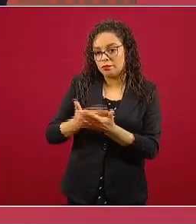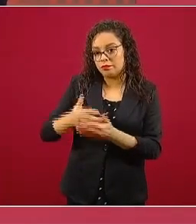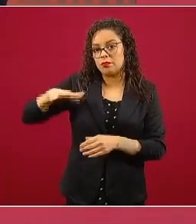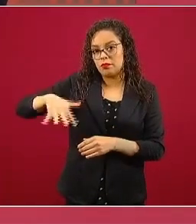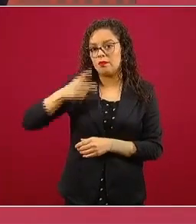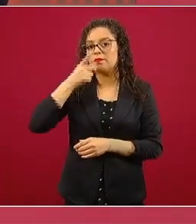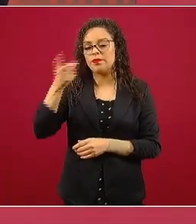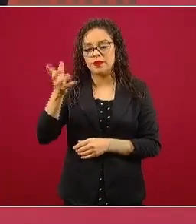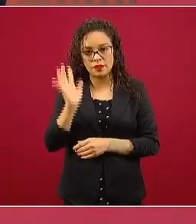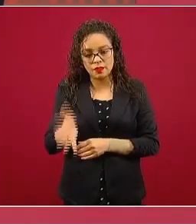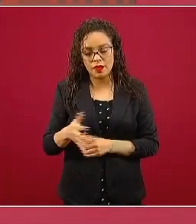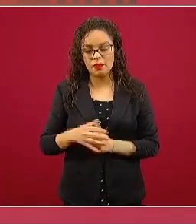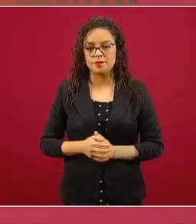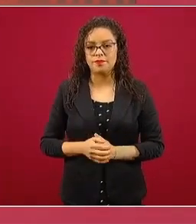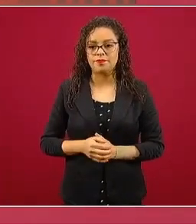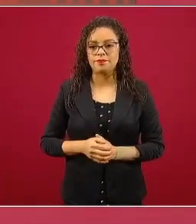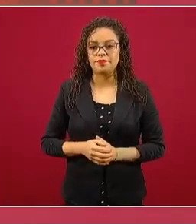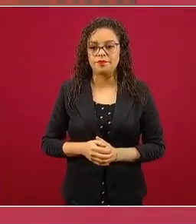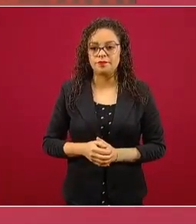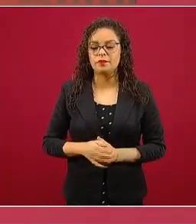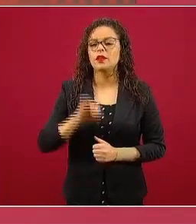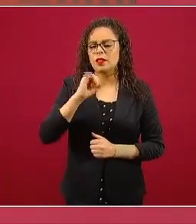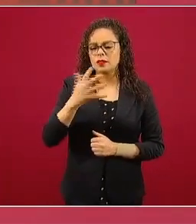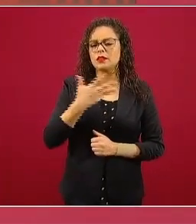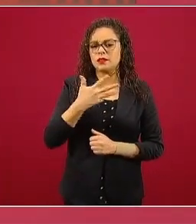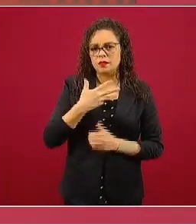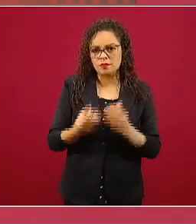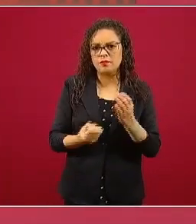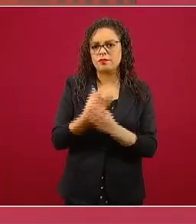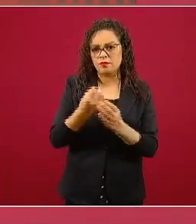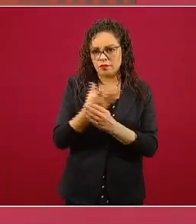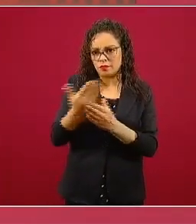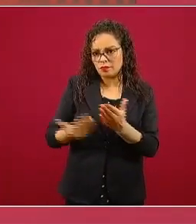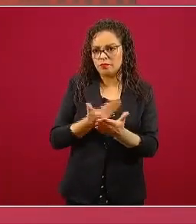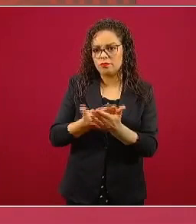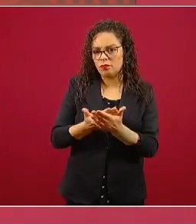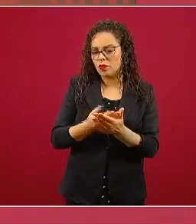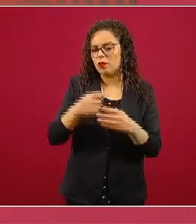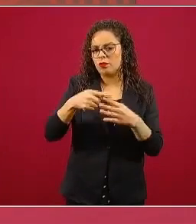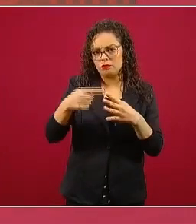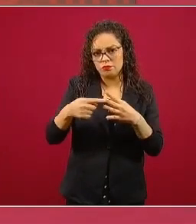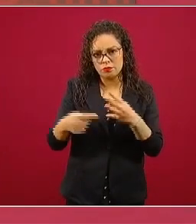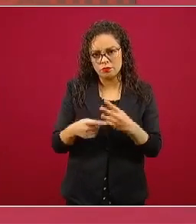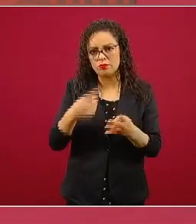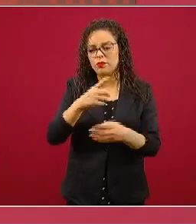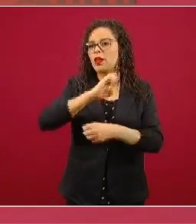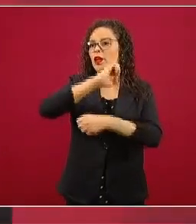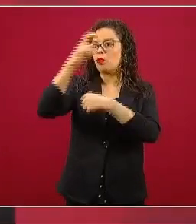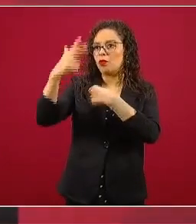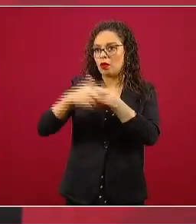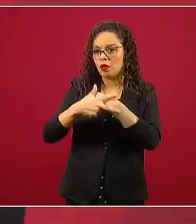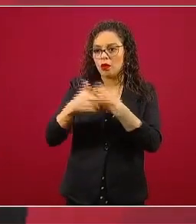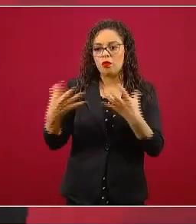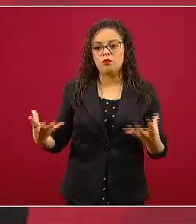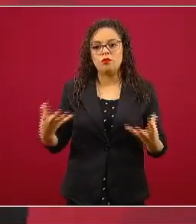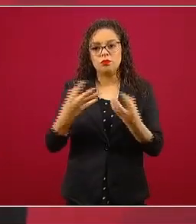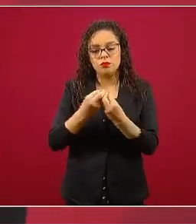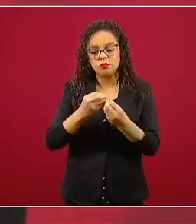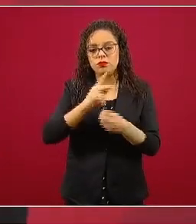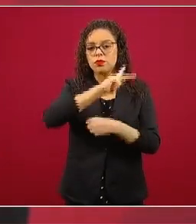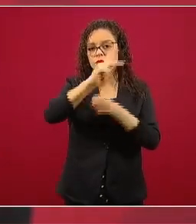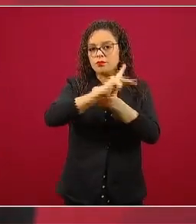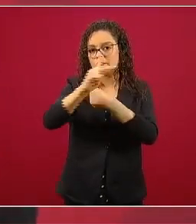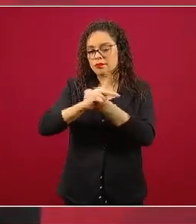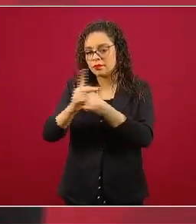y tenemos varias iniciativas con la Alianza Multilateral, con la Unión Europea, con el conjunto de los países de América Latina y